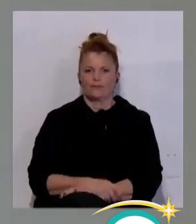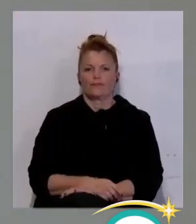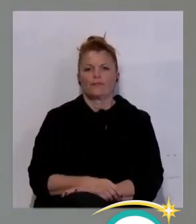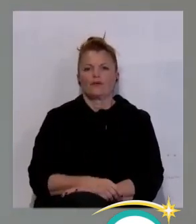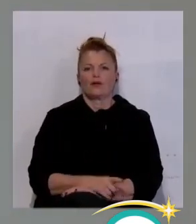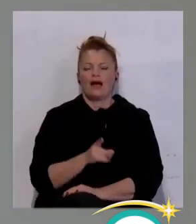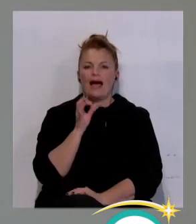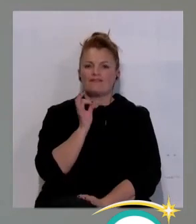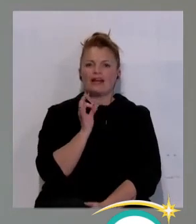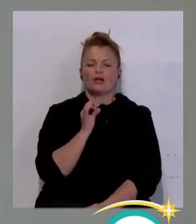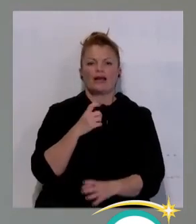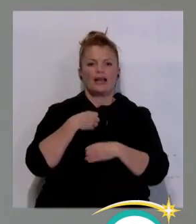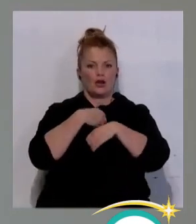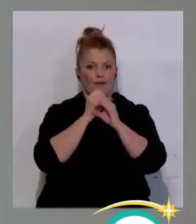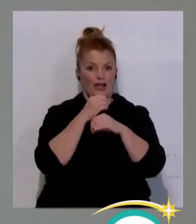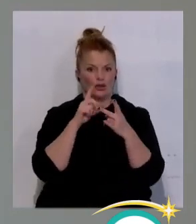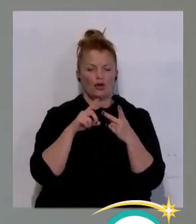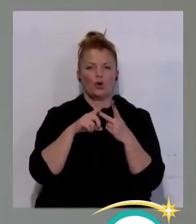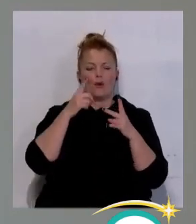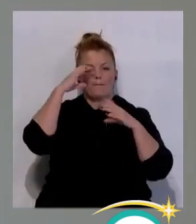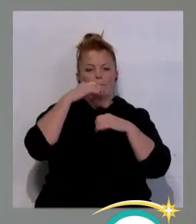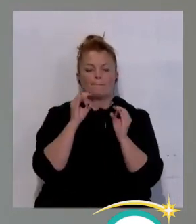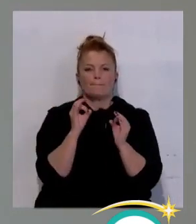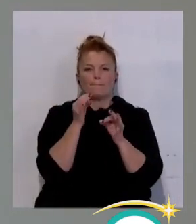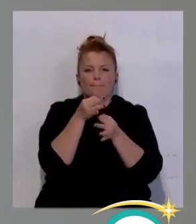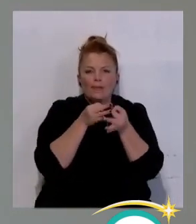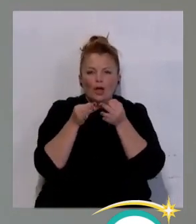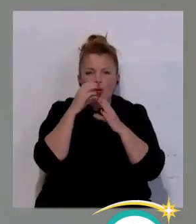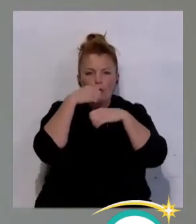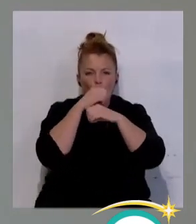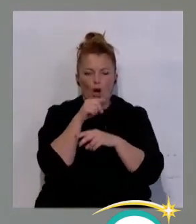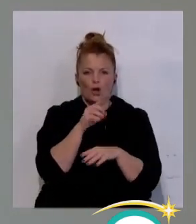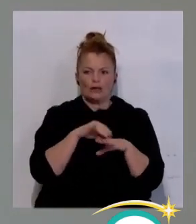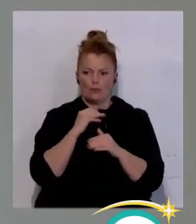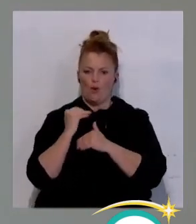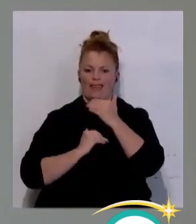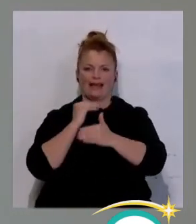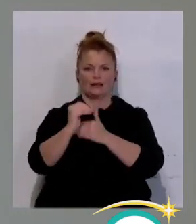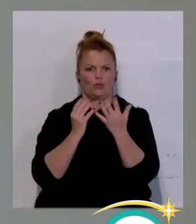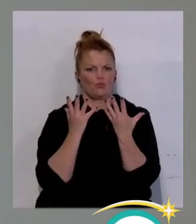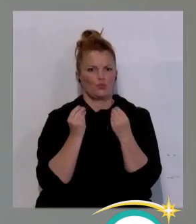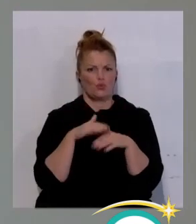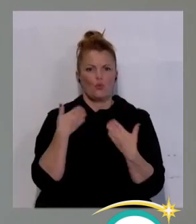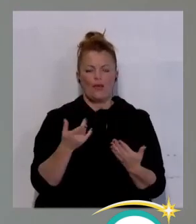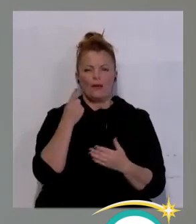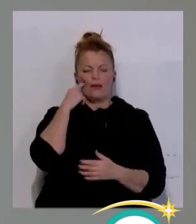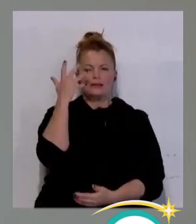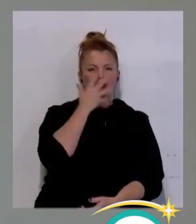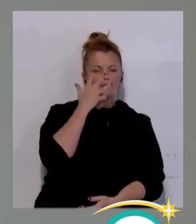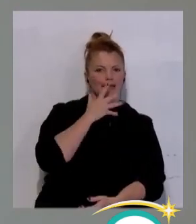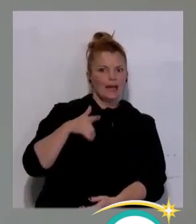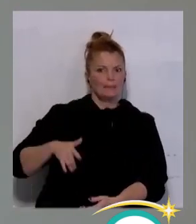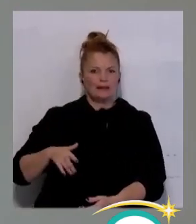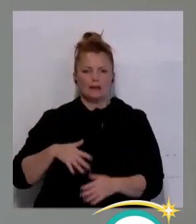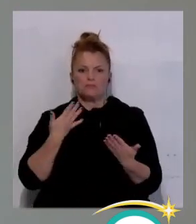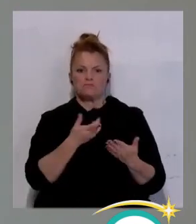que los laboratorios de microbiología y los microbiólogos, la verdad estamos adelantando mucho, porque cuando hay una sospecha de hepatitis,